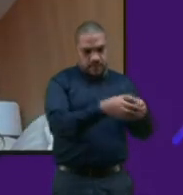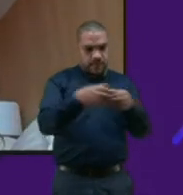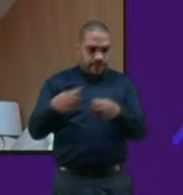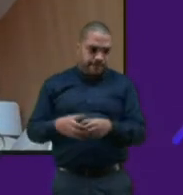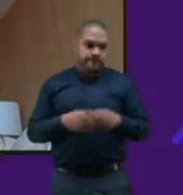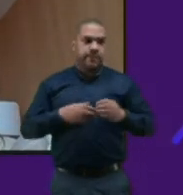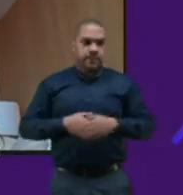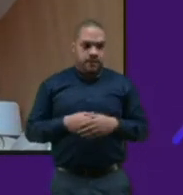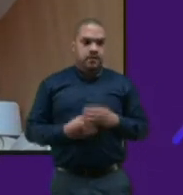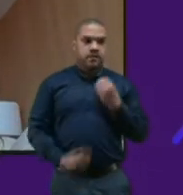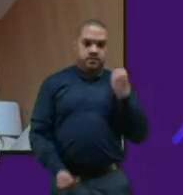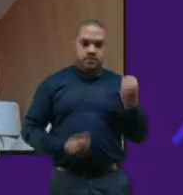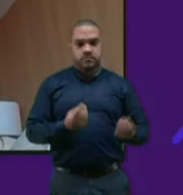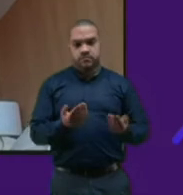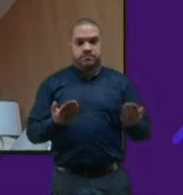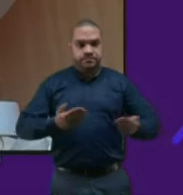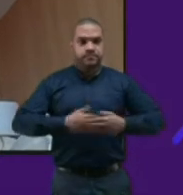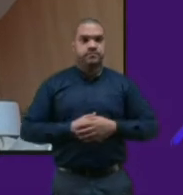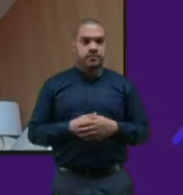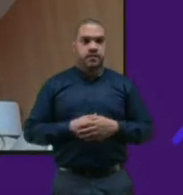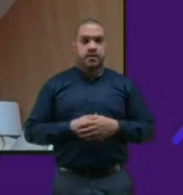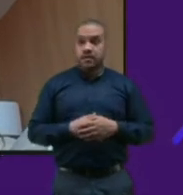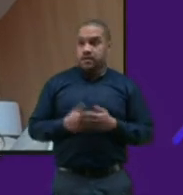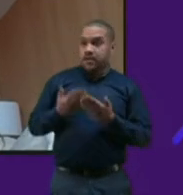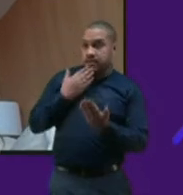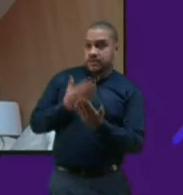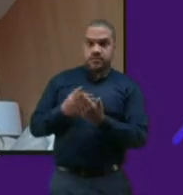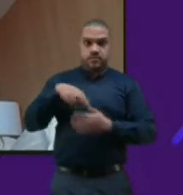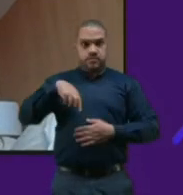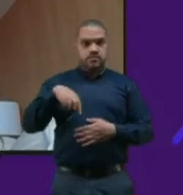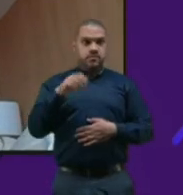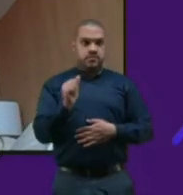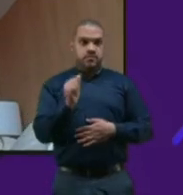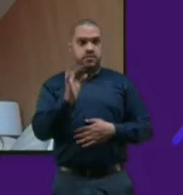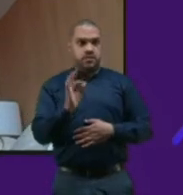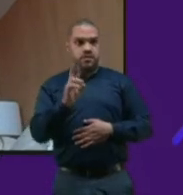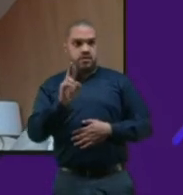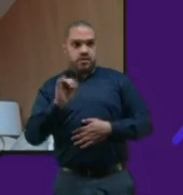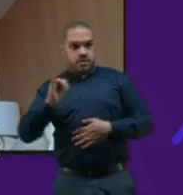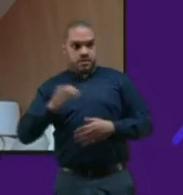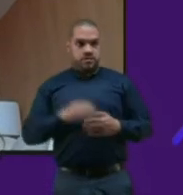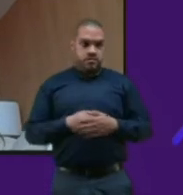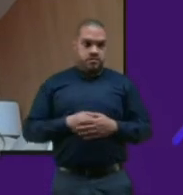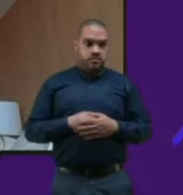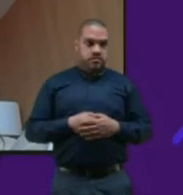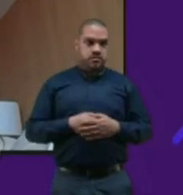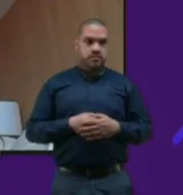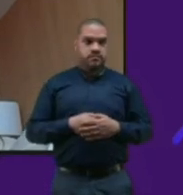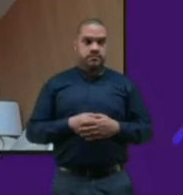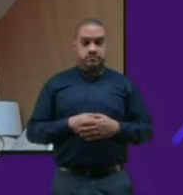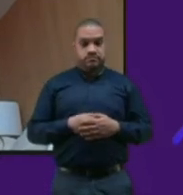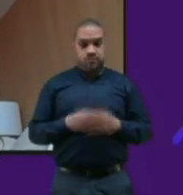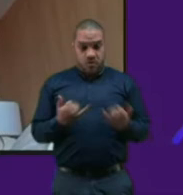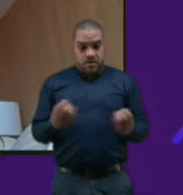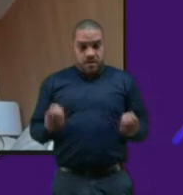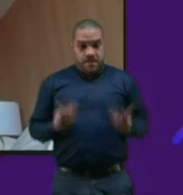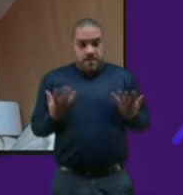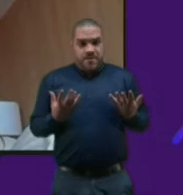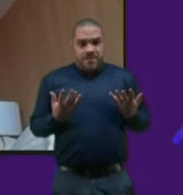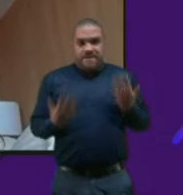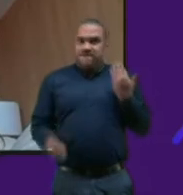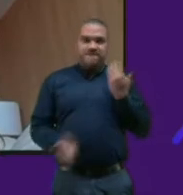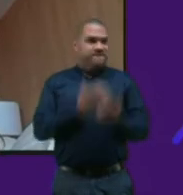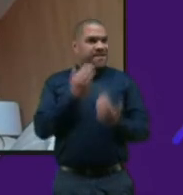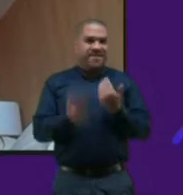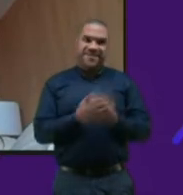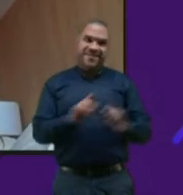gol de EWA. Patri, gracias. Feliz de tenerte acá. Bueno, yo tengo que decir que es que esto de estar en vivo no es tan fácil. Entonces veníamos